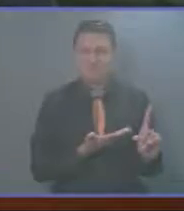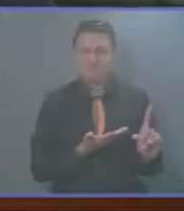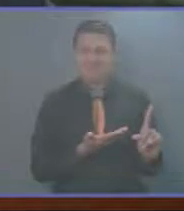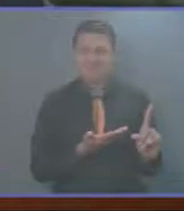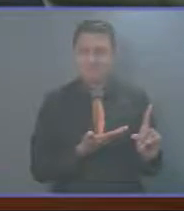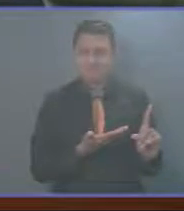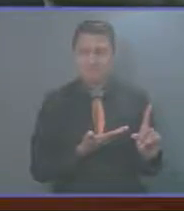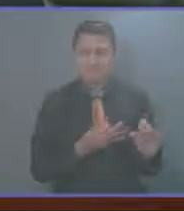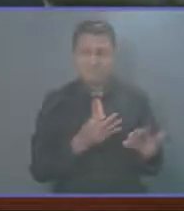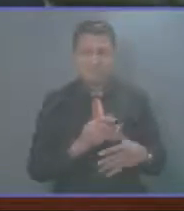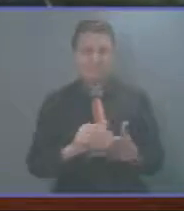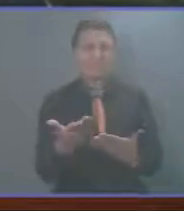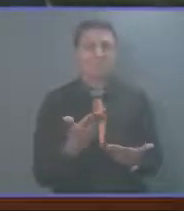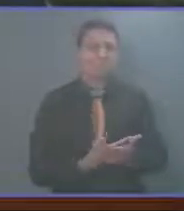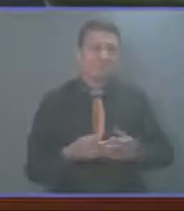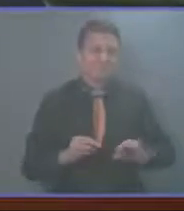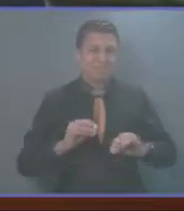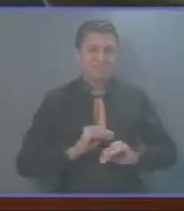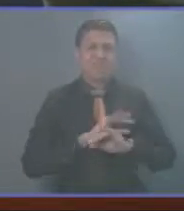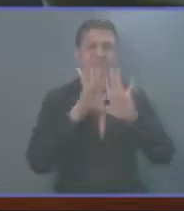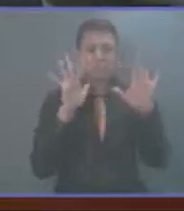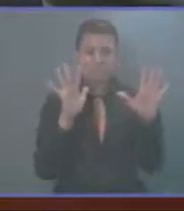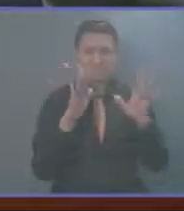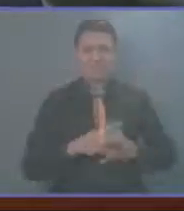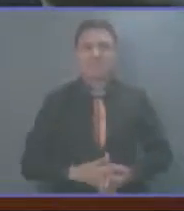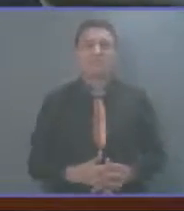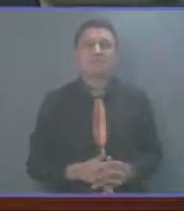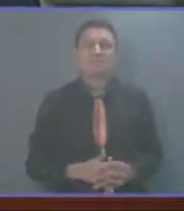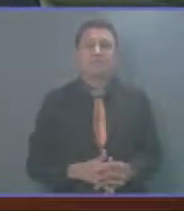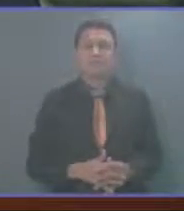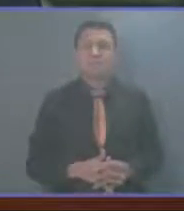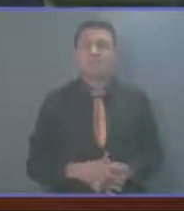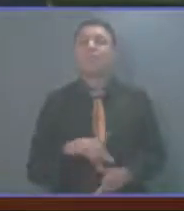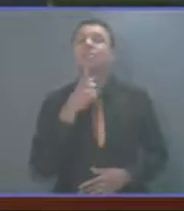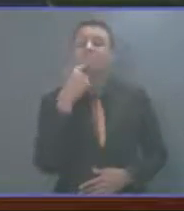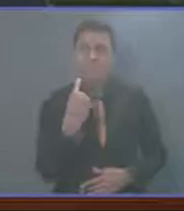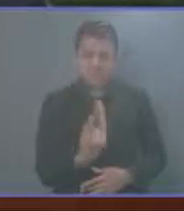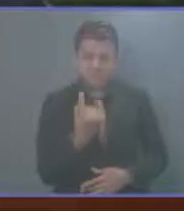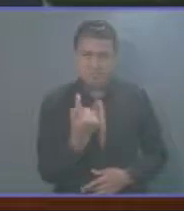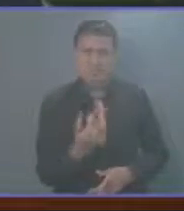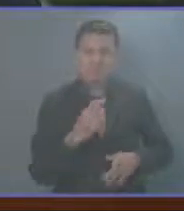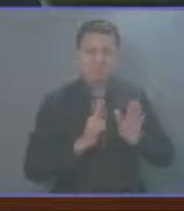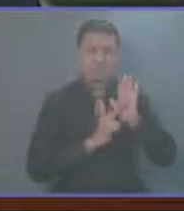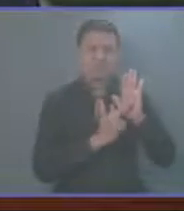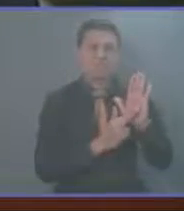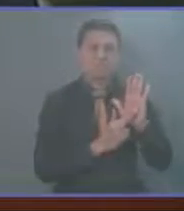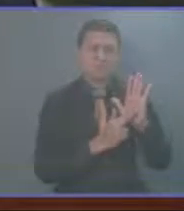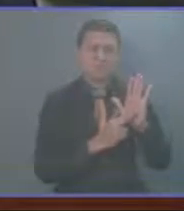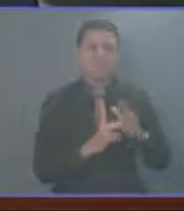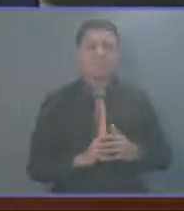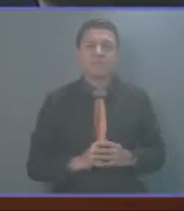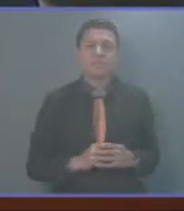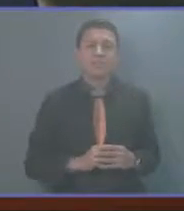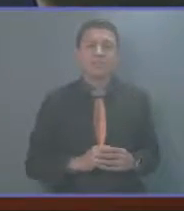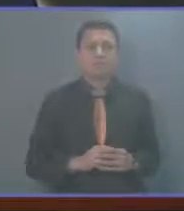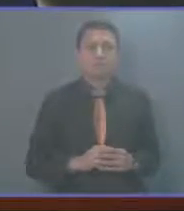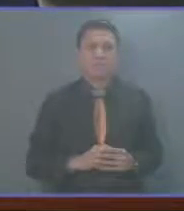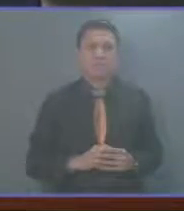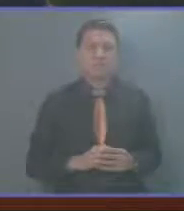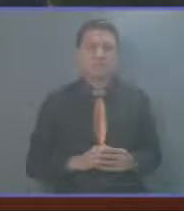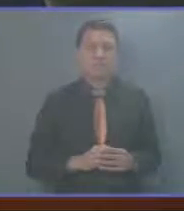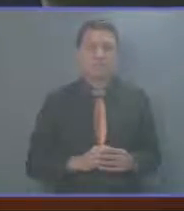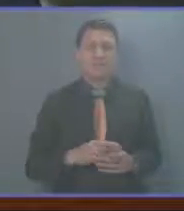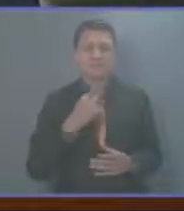establezca con toda claridad las funciones de quién es el representante de justamente de